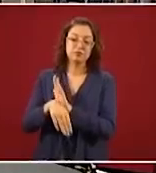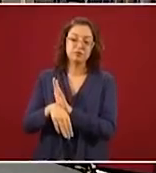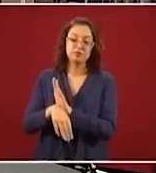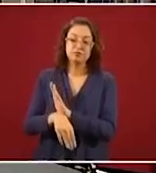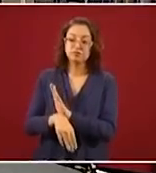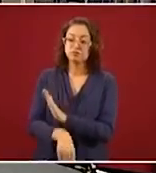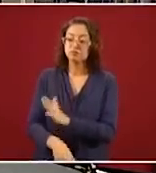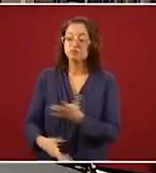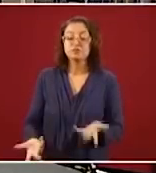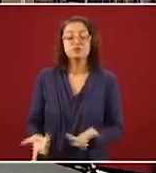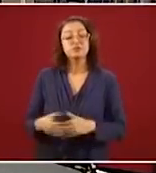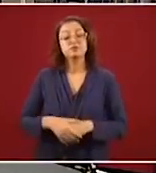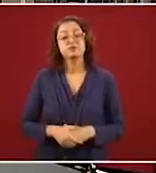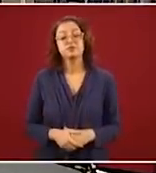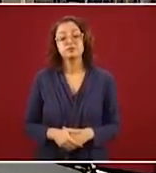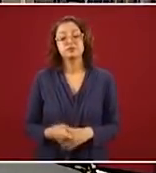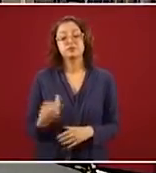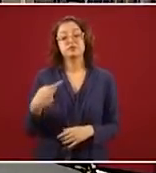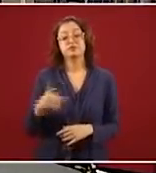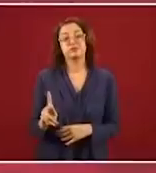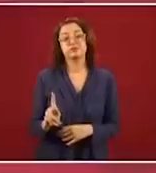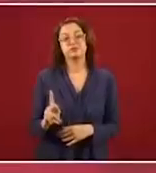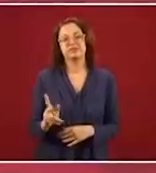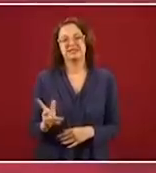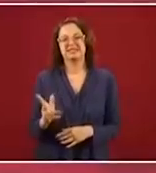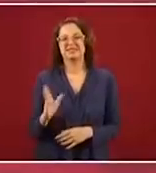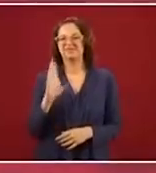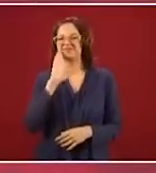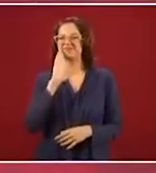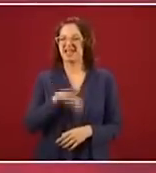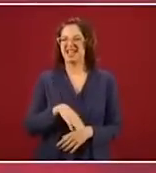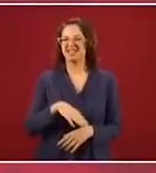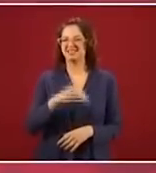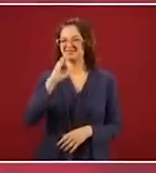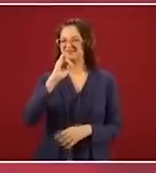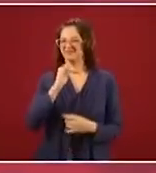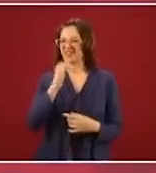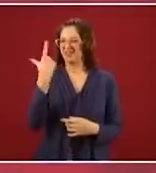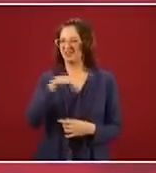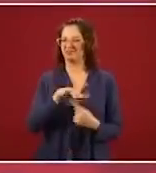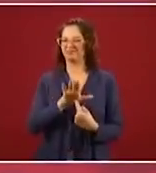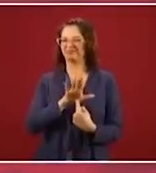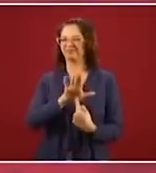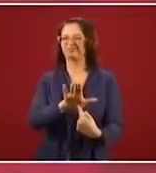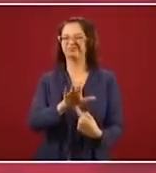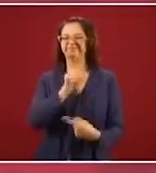yendo bien, nada más que es de mal gusto, ¿no?, compararnos, pero